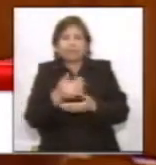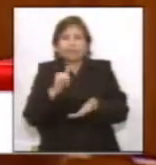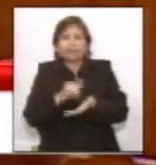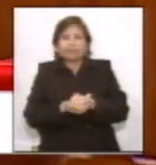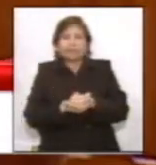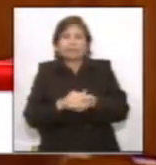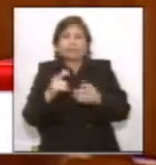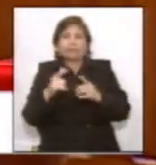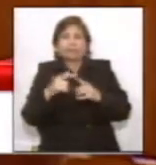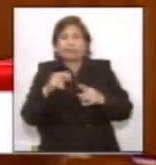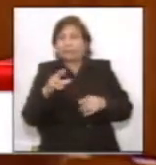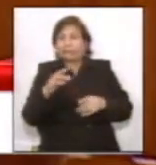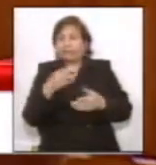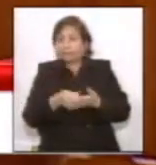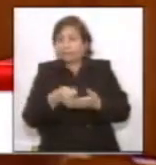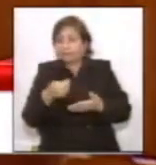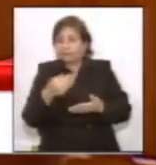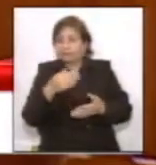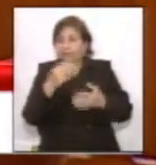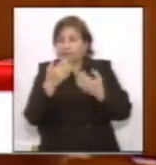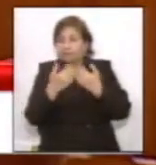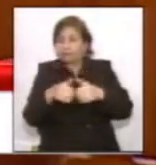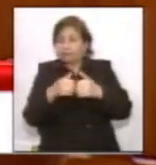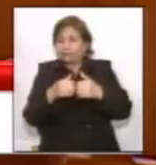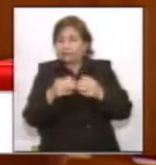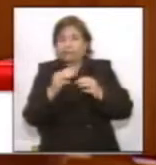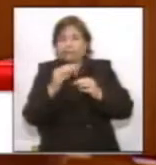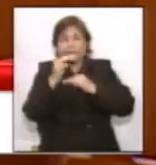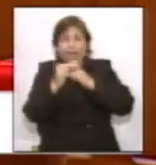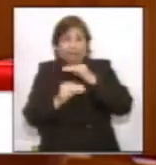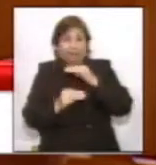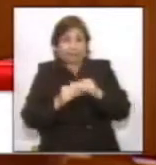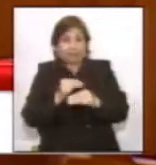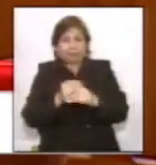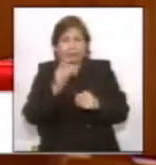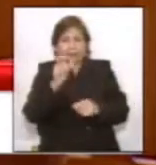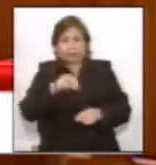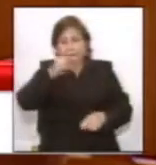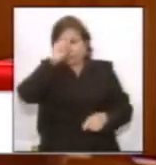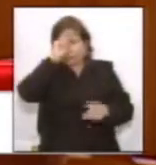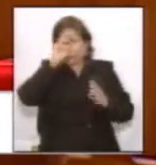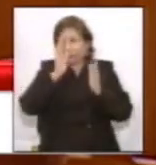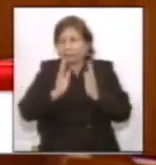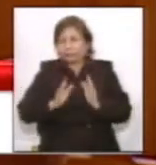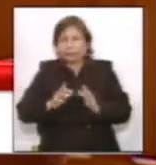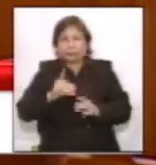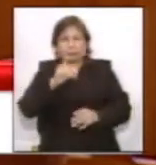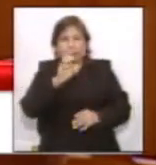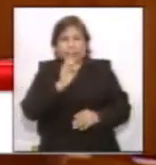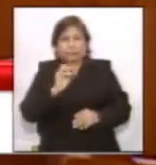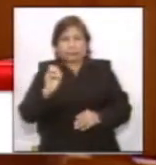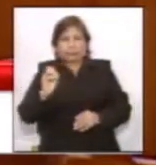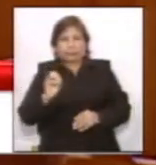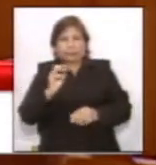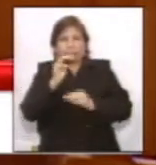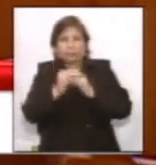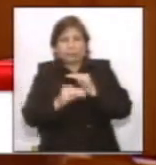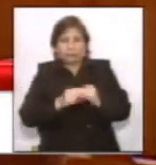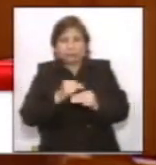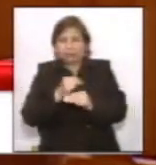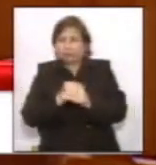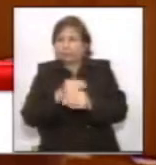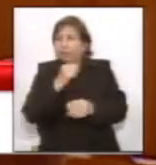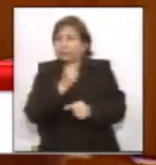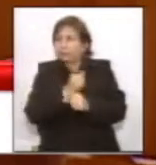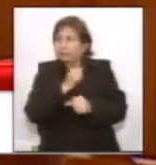información tributaria y financiera de las empresas multinacionales y los peruanos en más de 100 países del mundo. Se ha